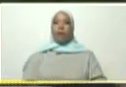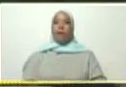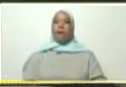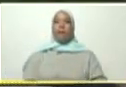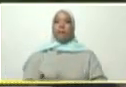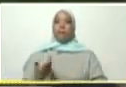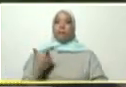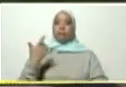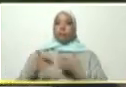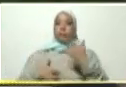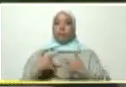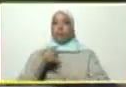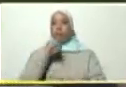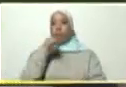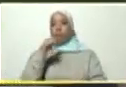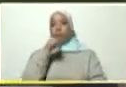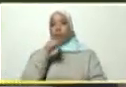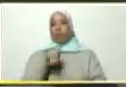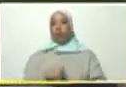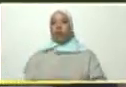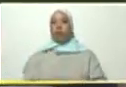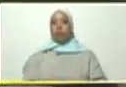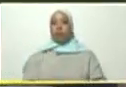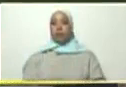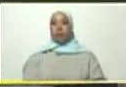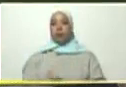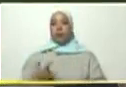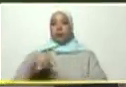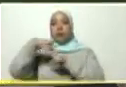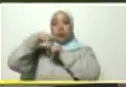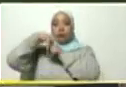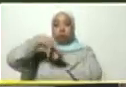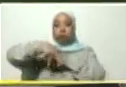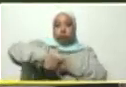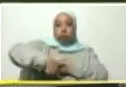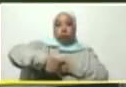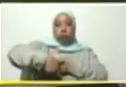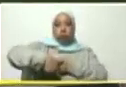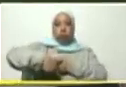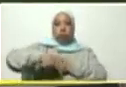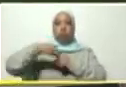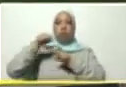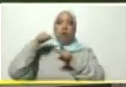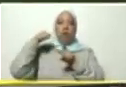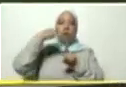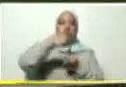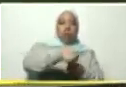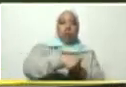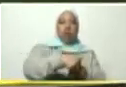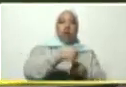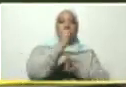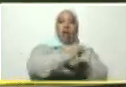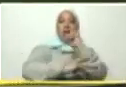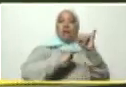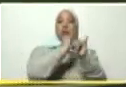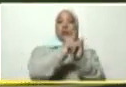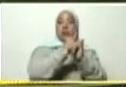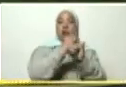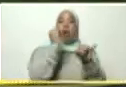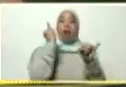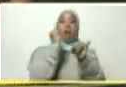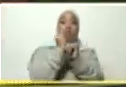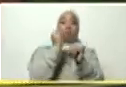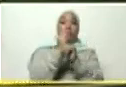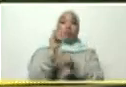sepa aguantar presión las presiones que nos imponen en campañas por redes las presiones que